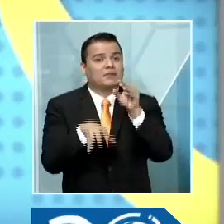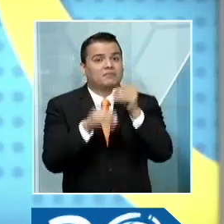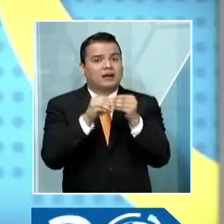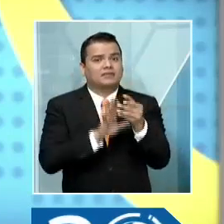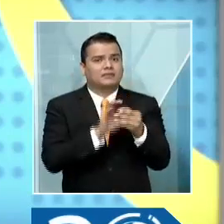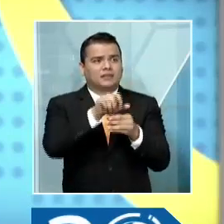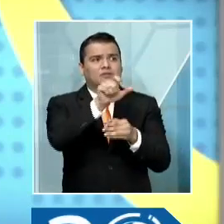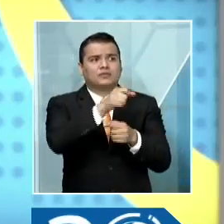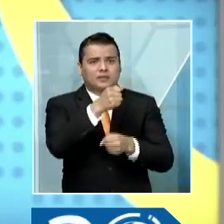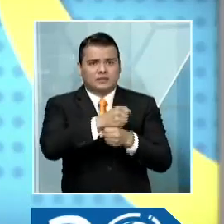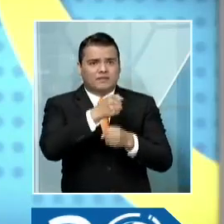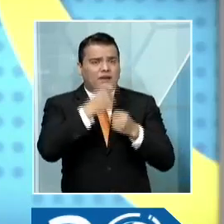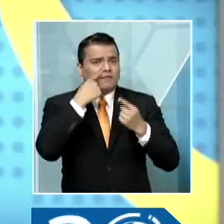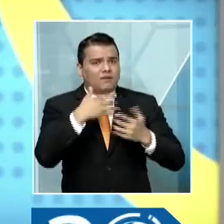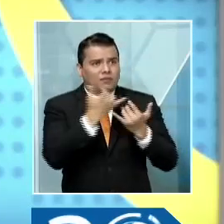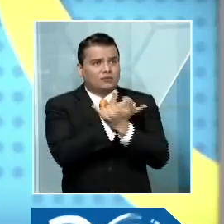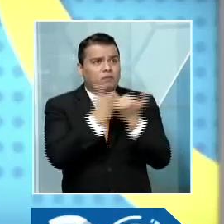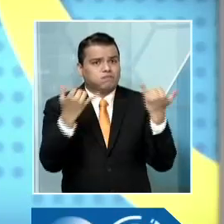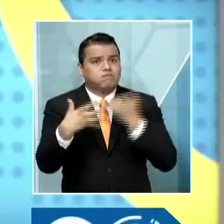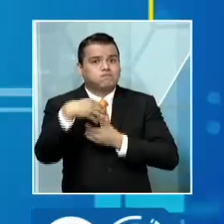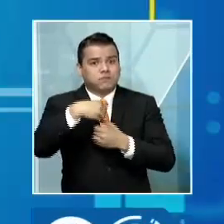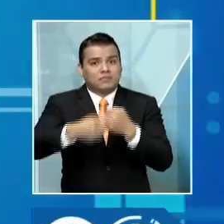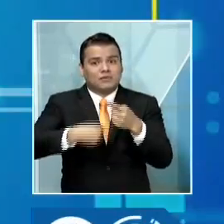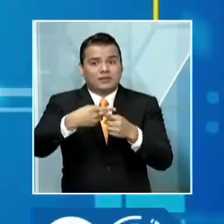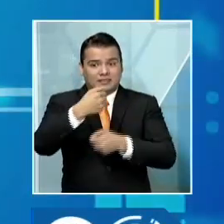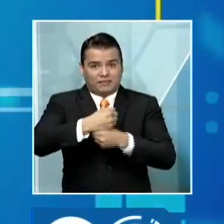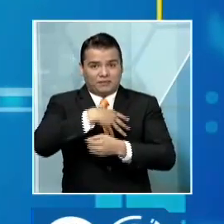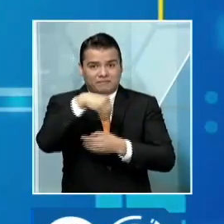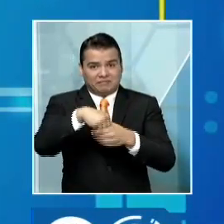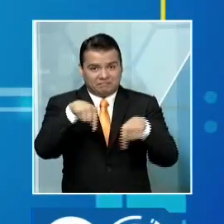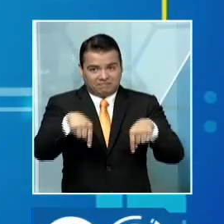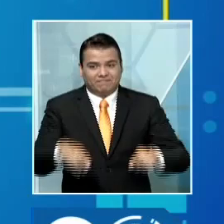laboratorio de los mejores periodistas del país.